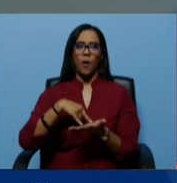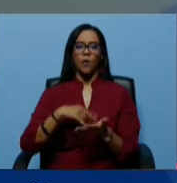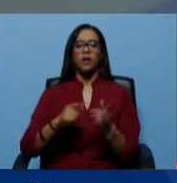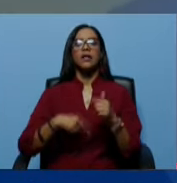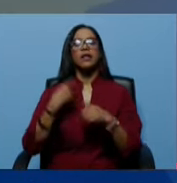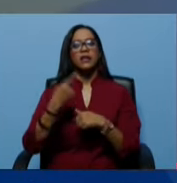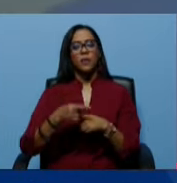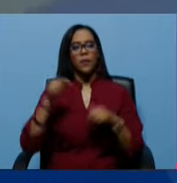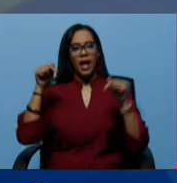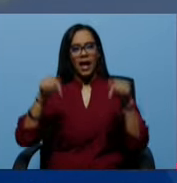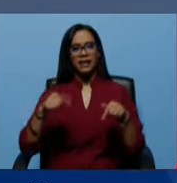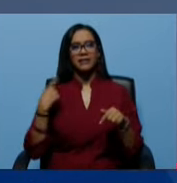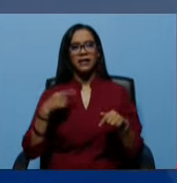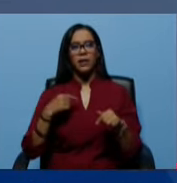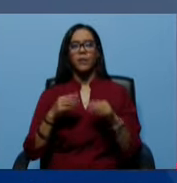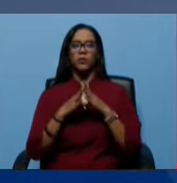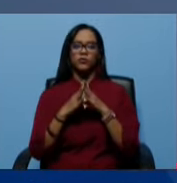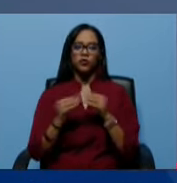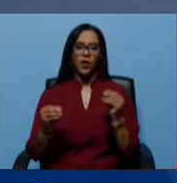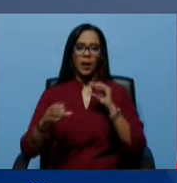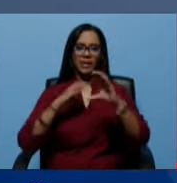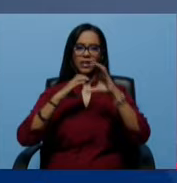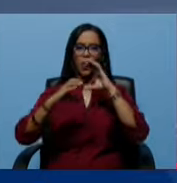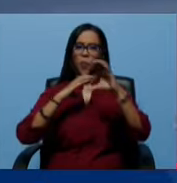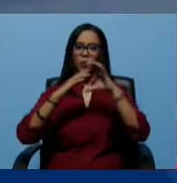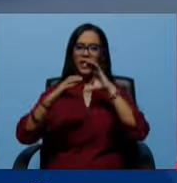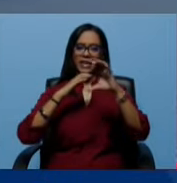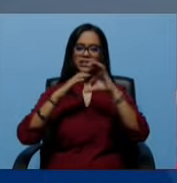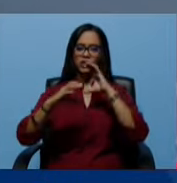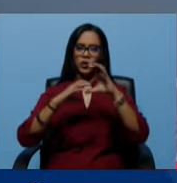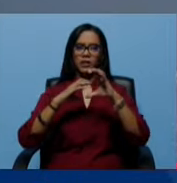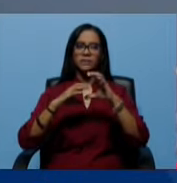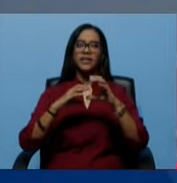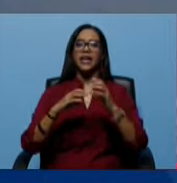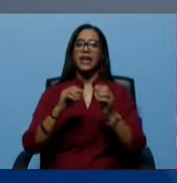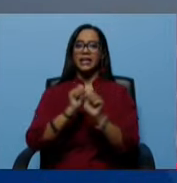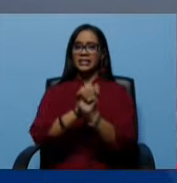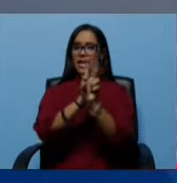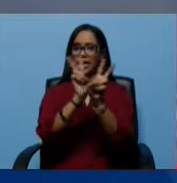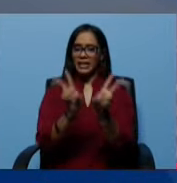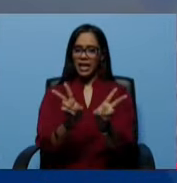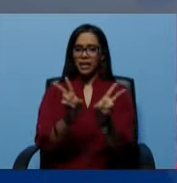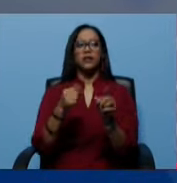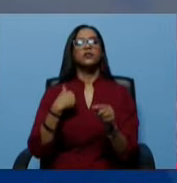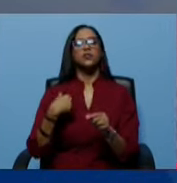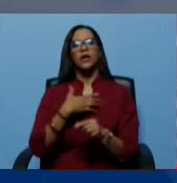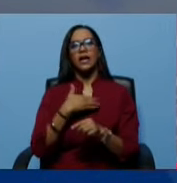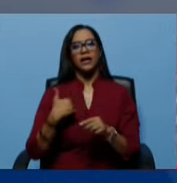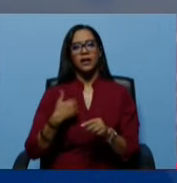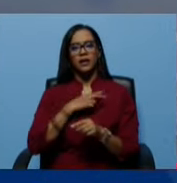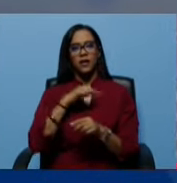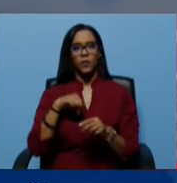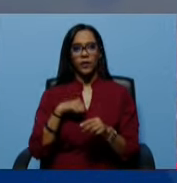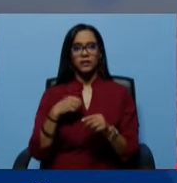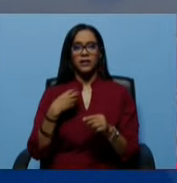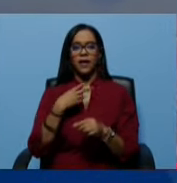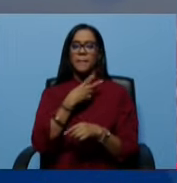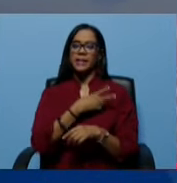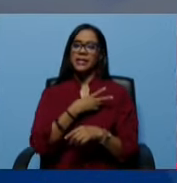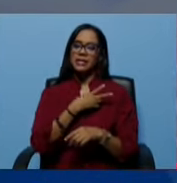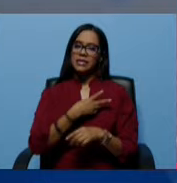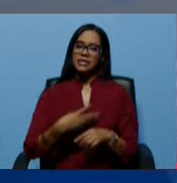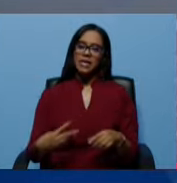aquí tenemos toda la parte de comunicaciones, la parte de satélite. Yo quería que nuestra viceministra